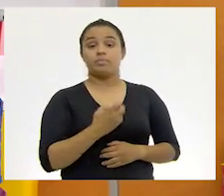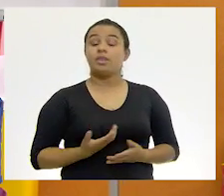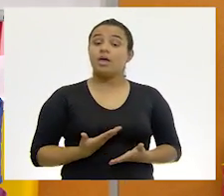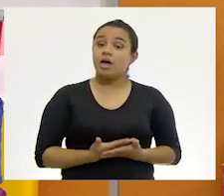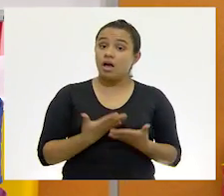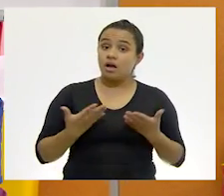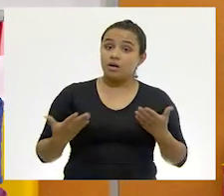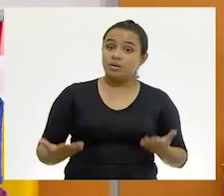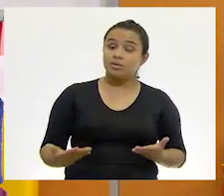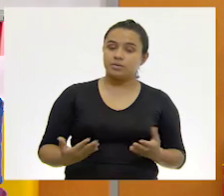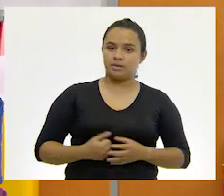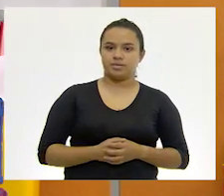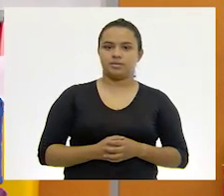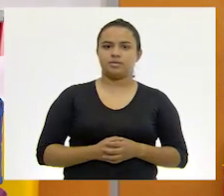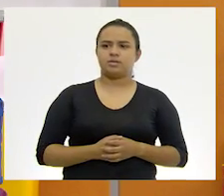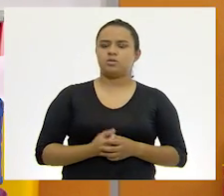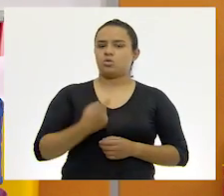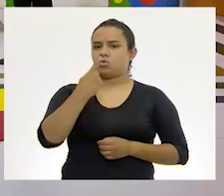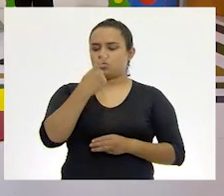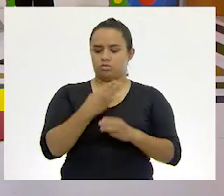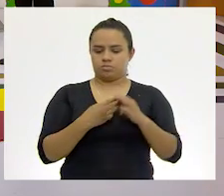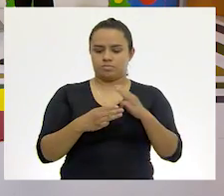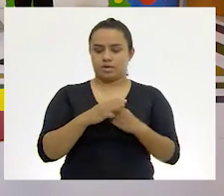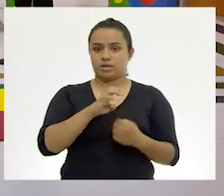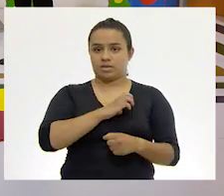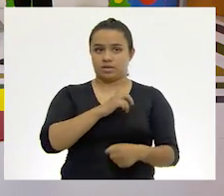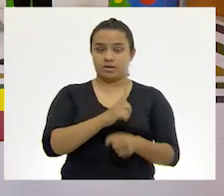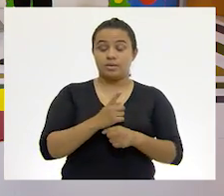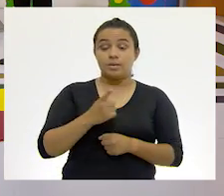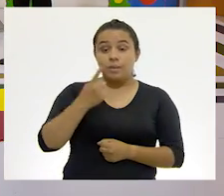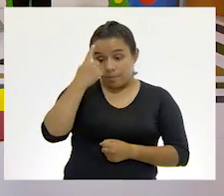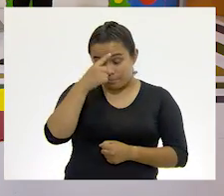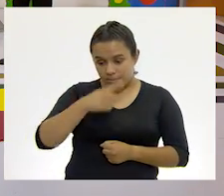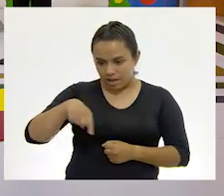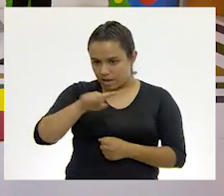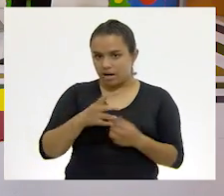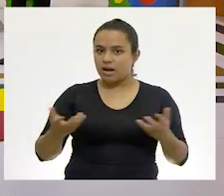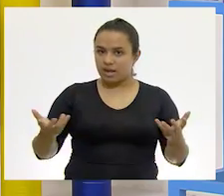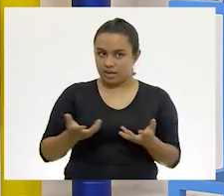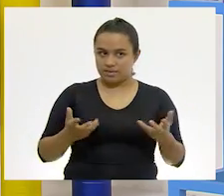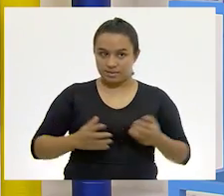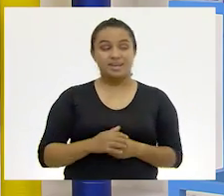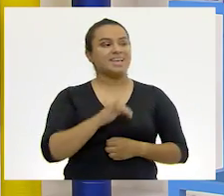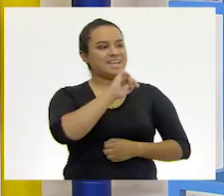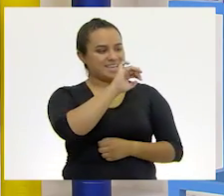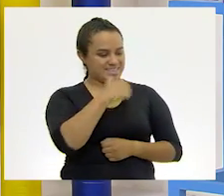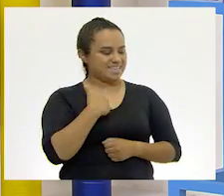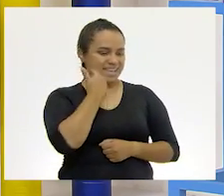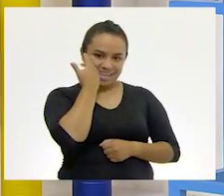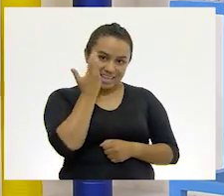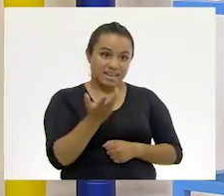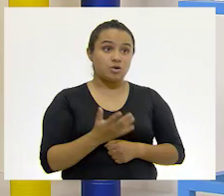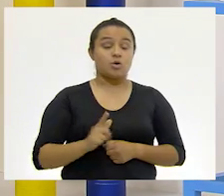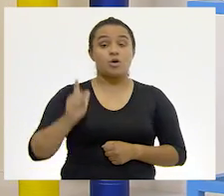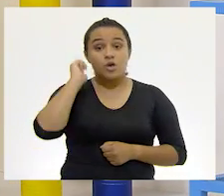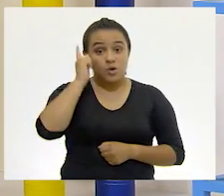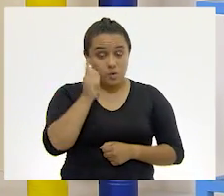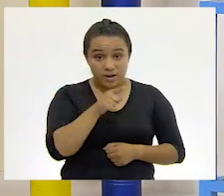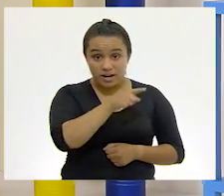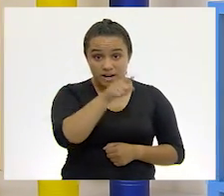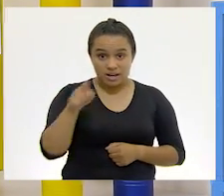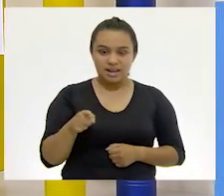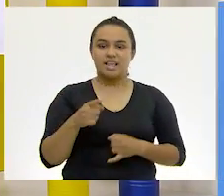pues ahora voy por un material especial que tengo para que hagamos lo siguiente. Me parece muy bien. Y espero que